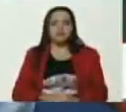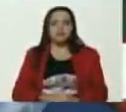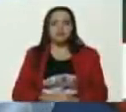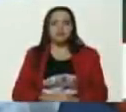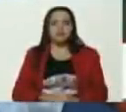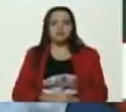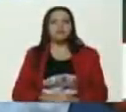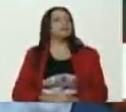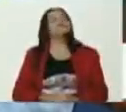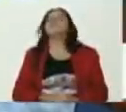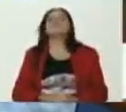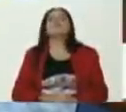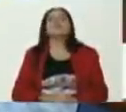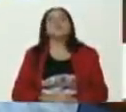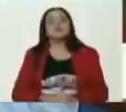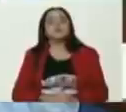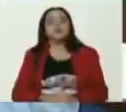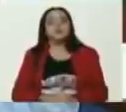Esa derecha